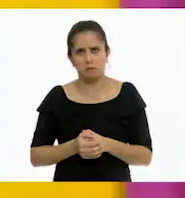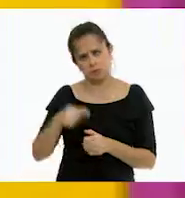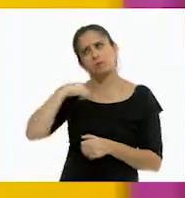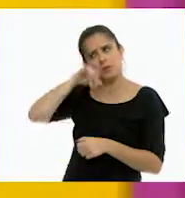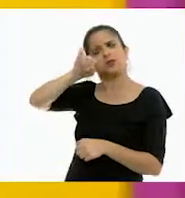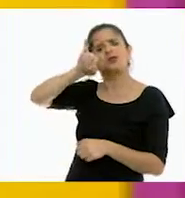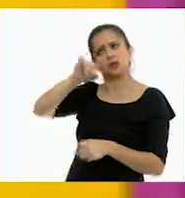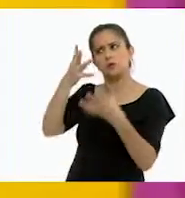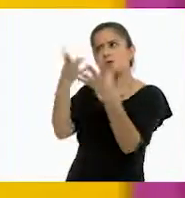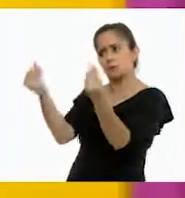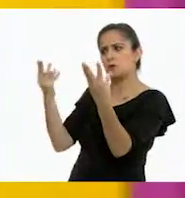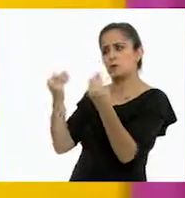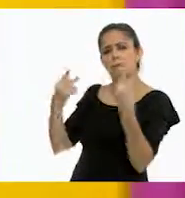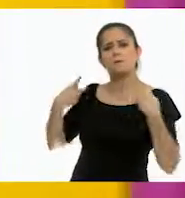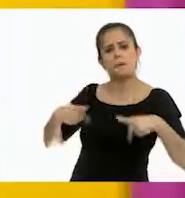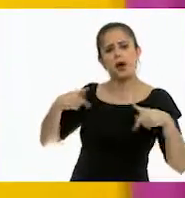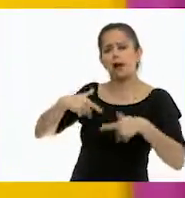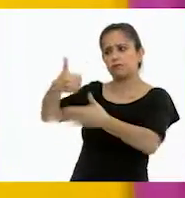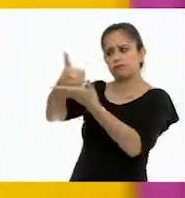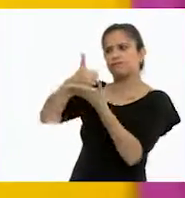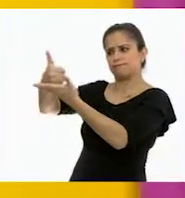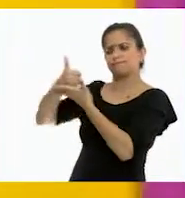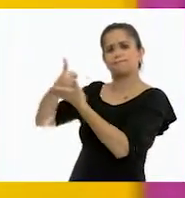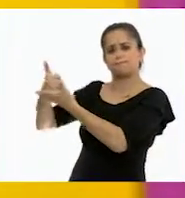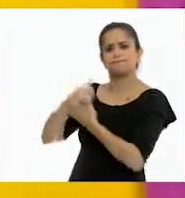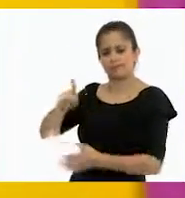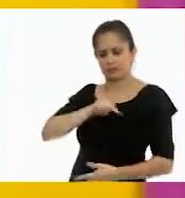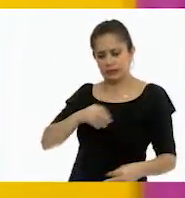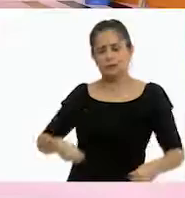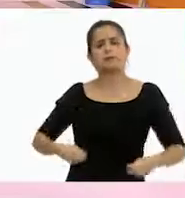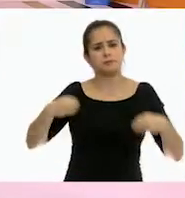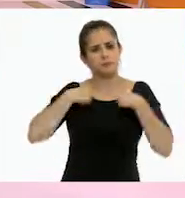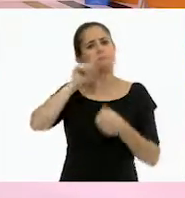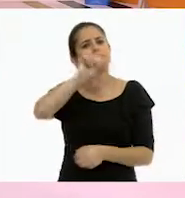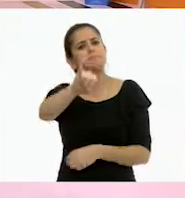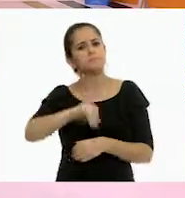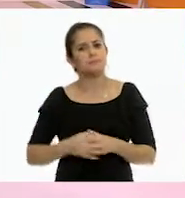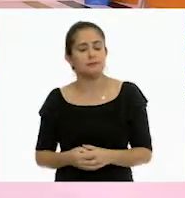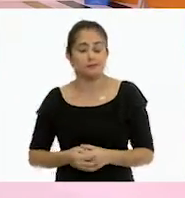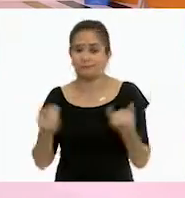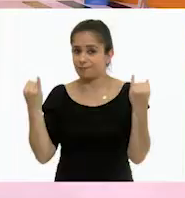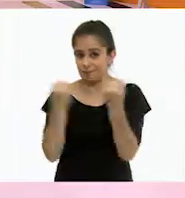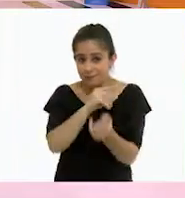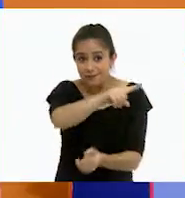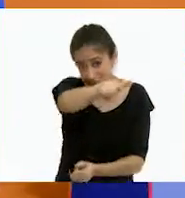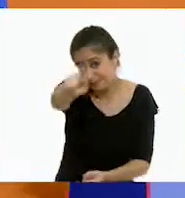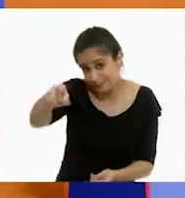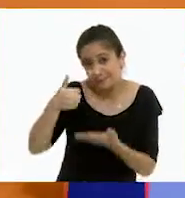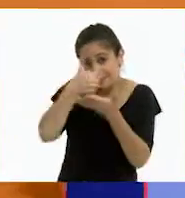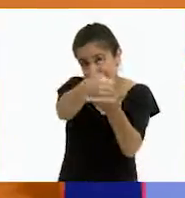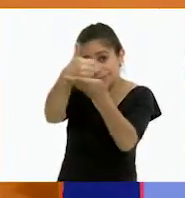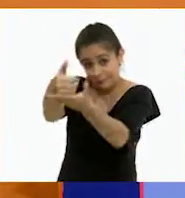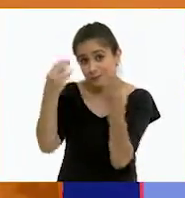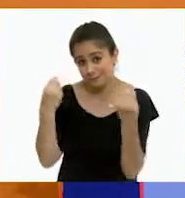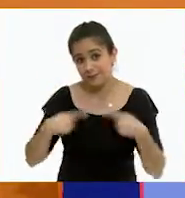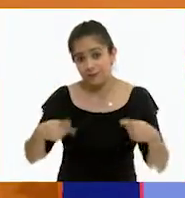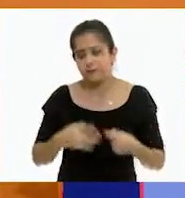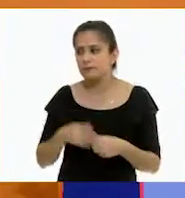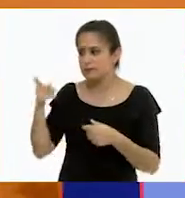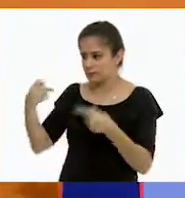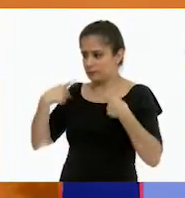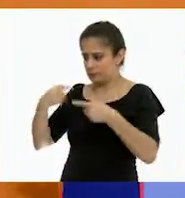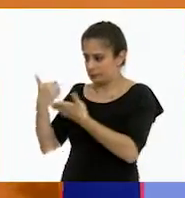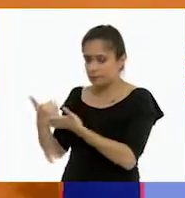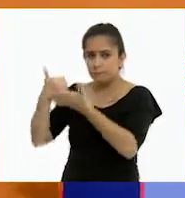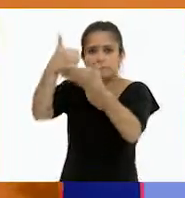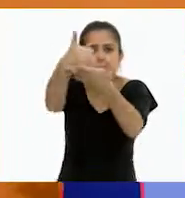me han ayudado muchas personas a lo largo de mi vida. Claro, como a todos, ¿verdad? Y esas personas, ¿qué han logrado